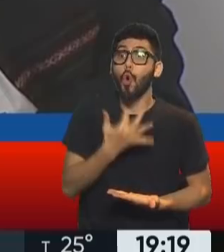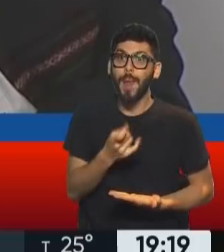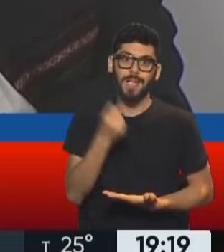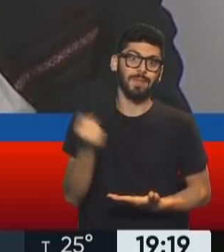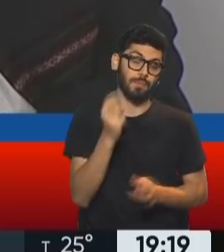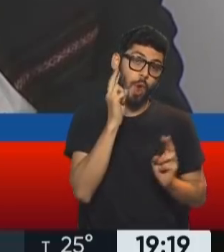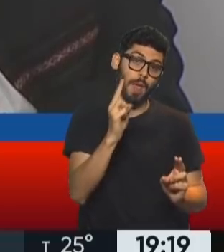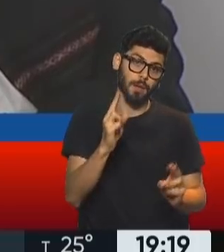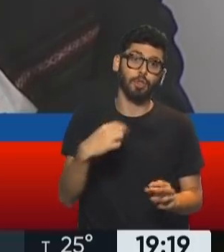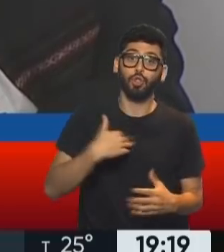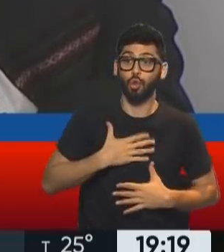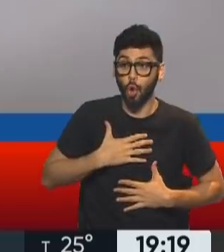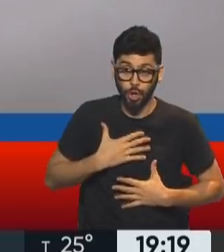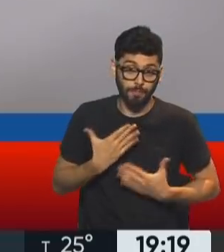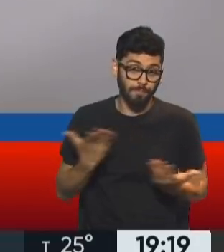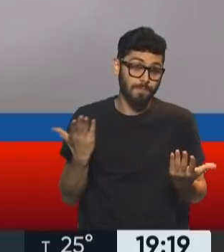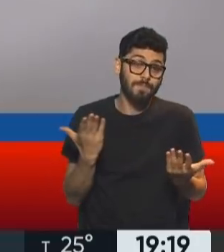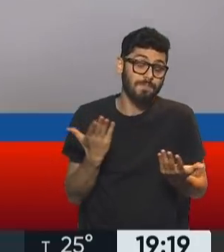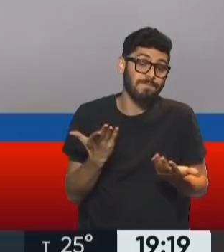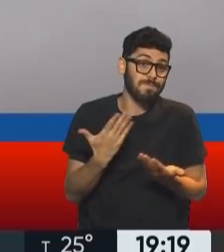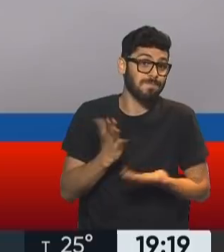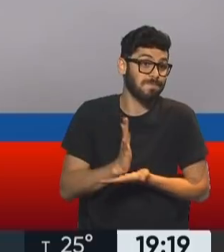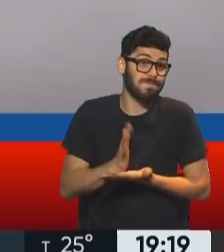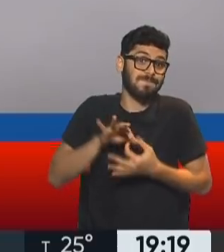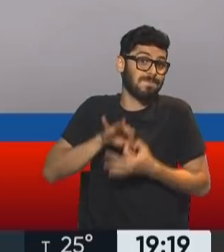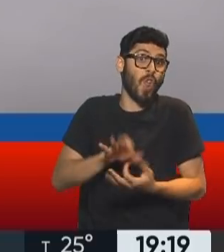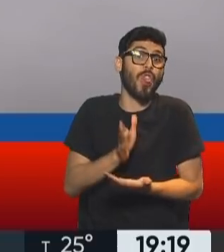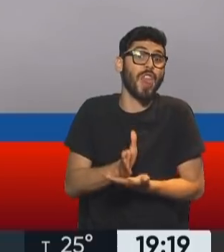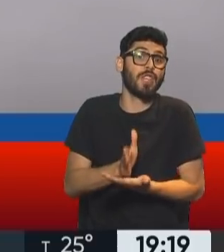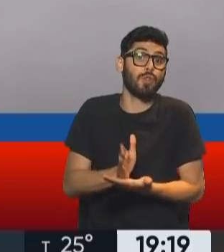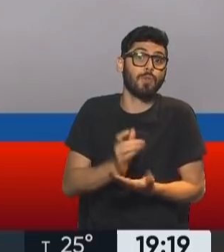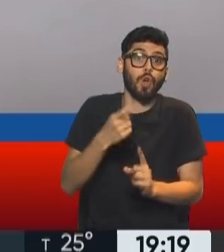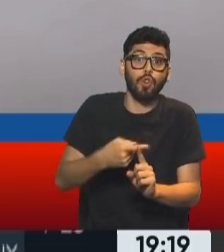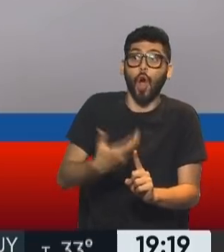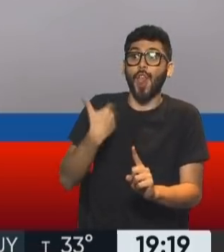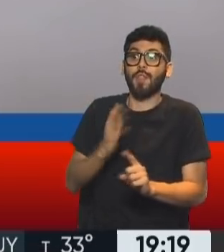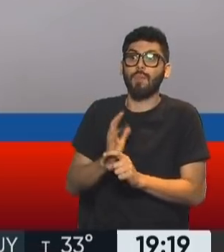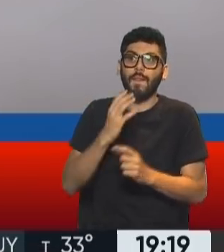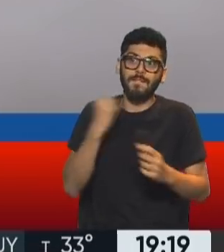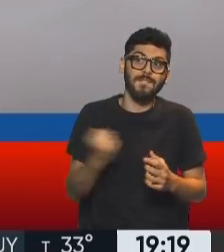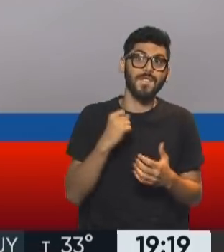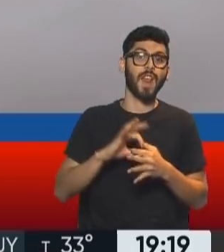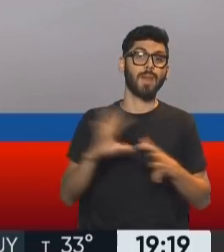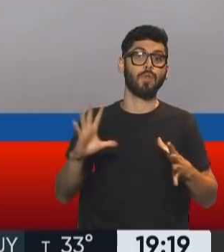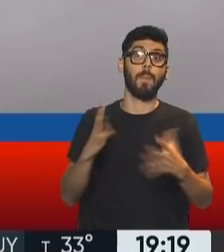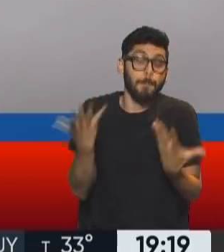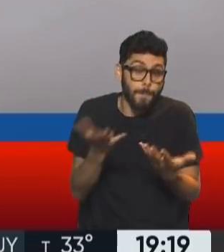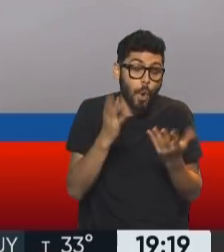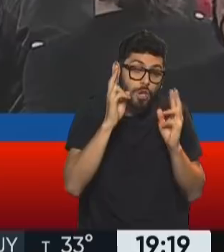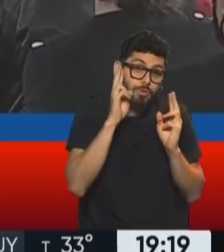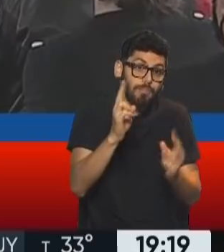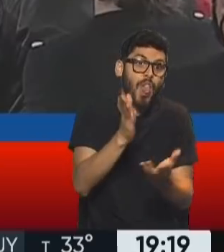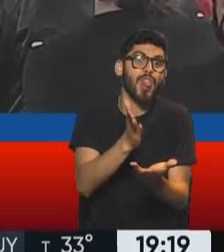porque soy un hombre del derecho, pero antes de eso soy un demócrata y por eso respeto tanto el derecho.